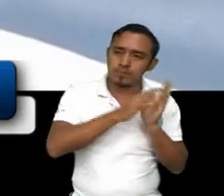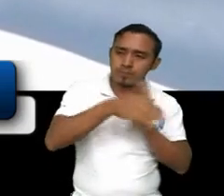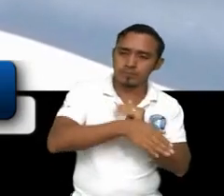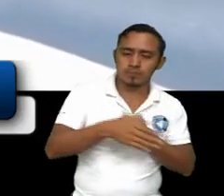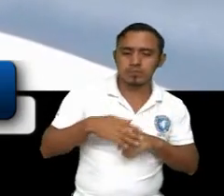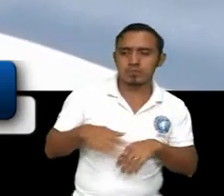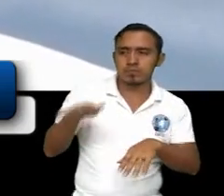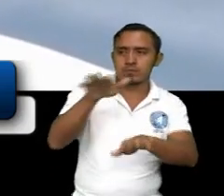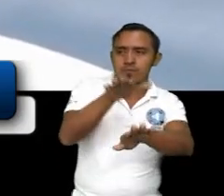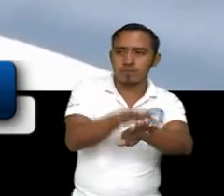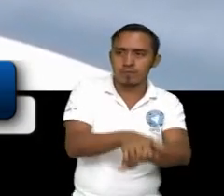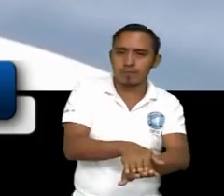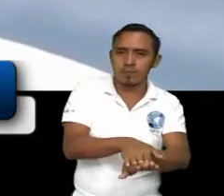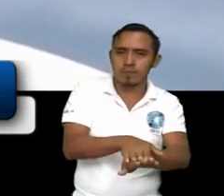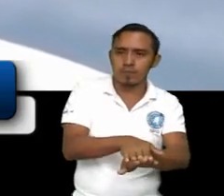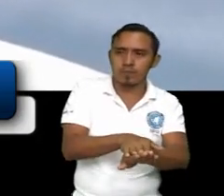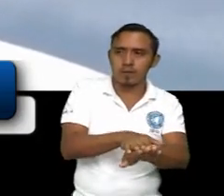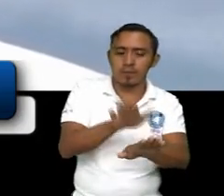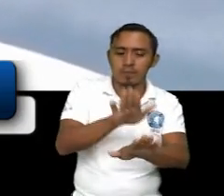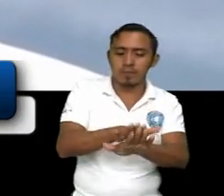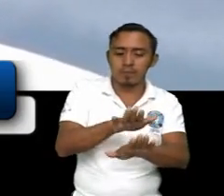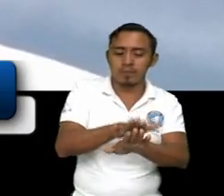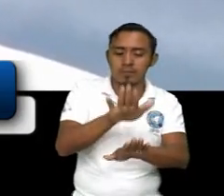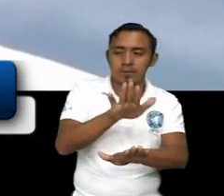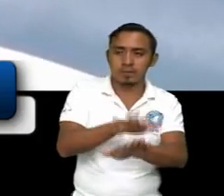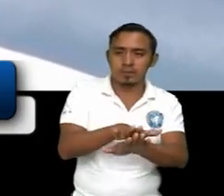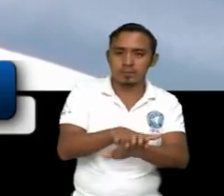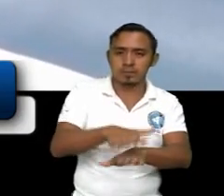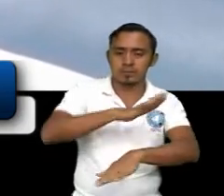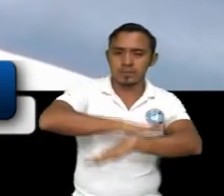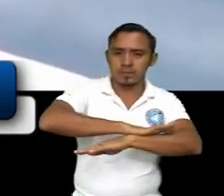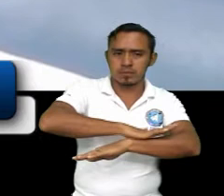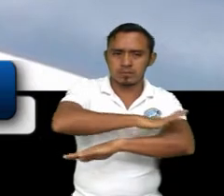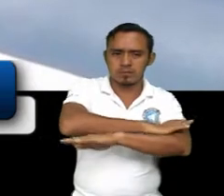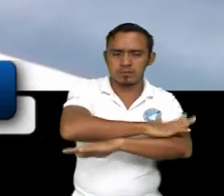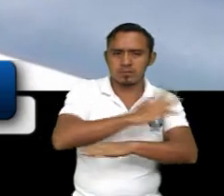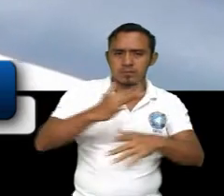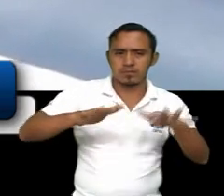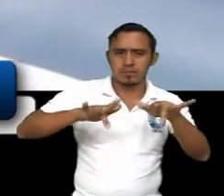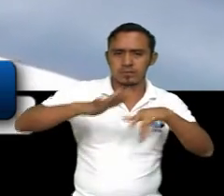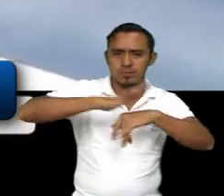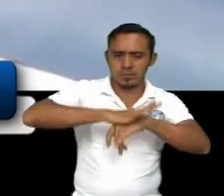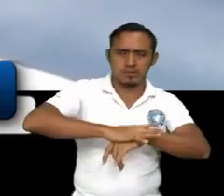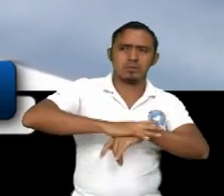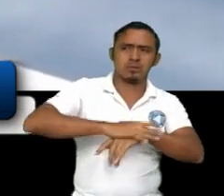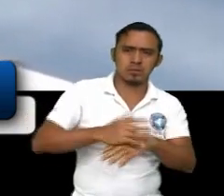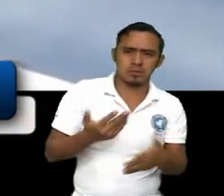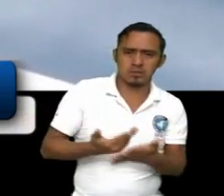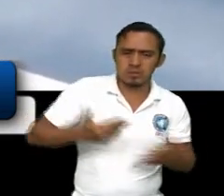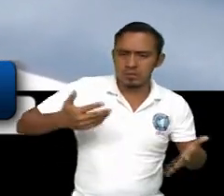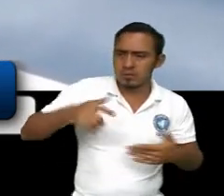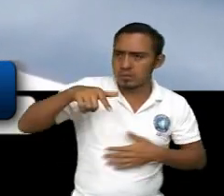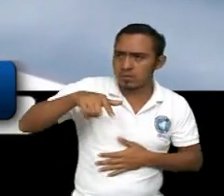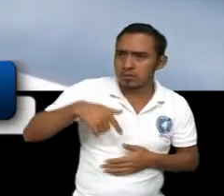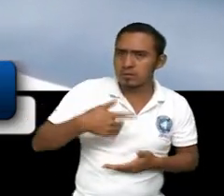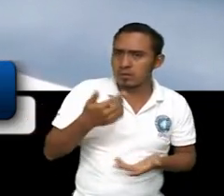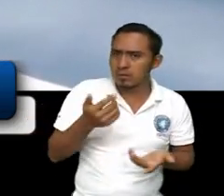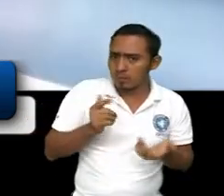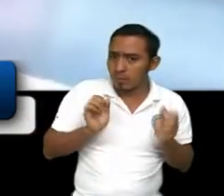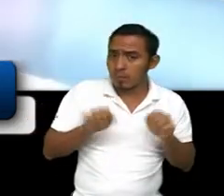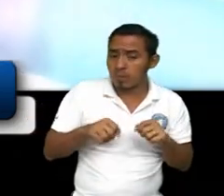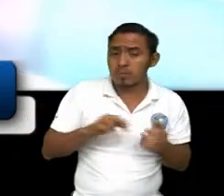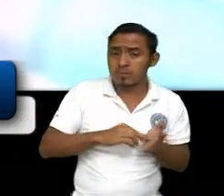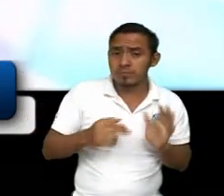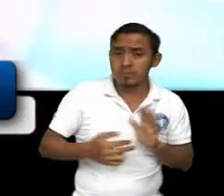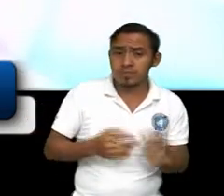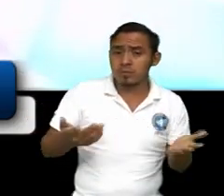siente le pone la planta de los pies en su pierna o aquí y le siente bien caliente y probabilidad de que pueda